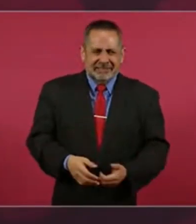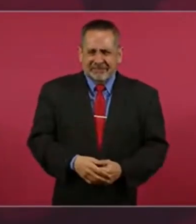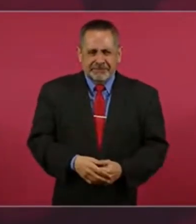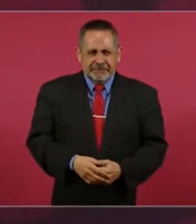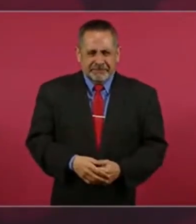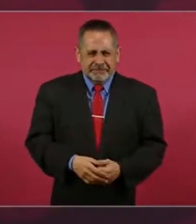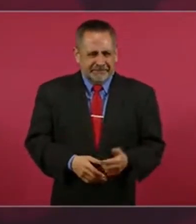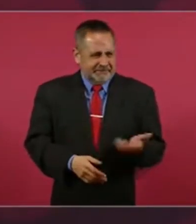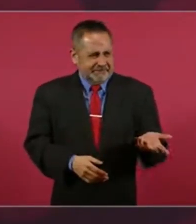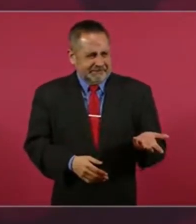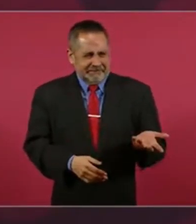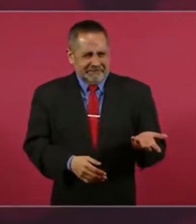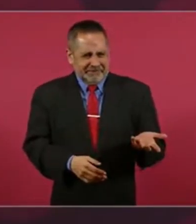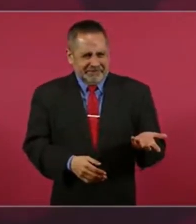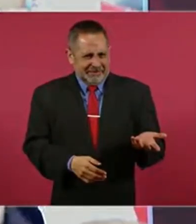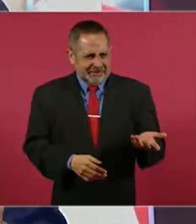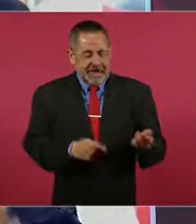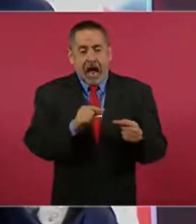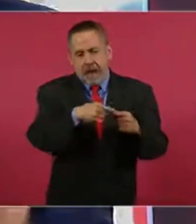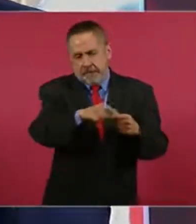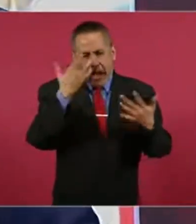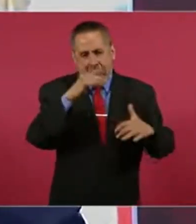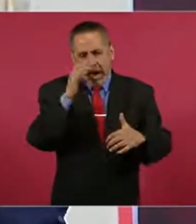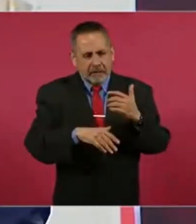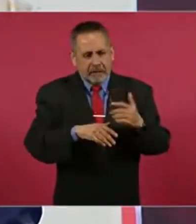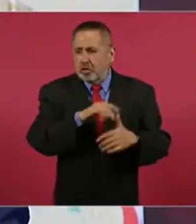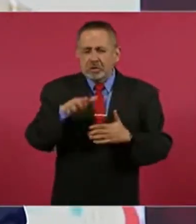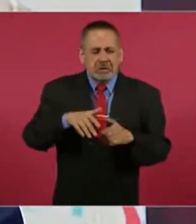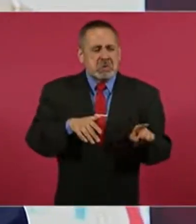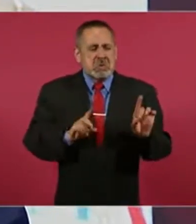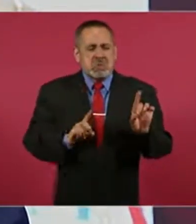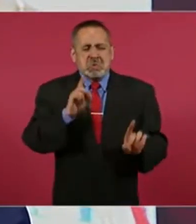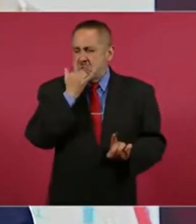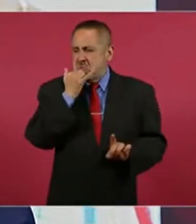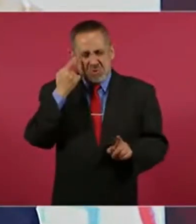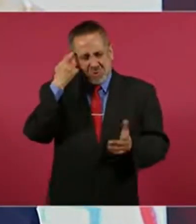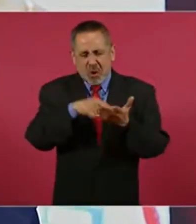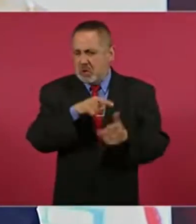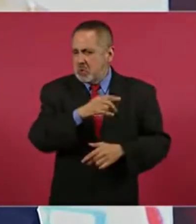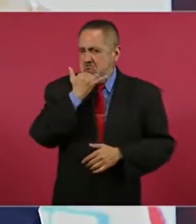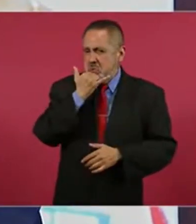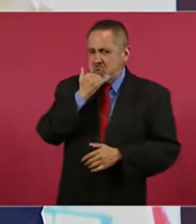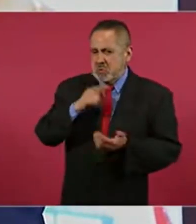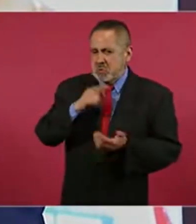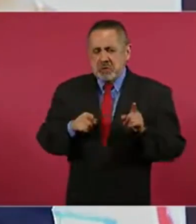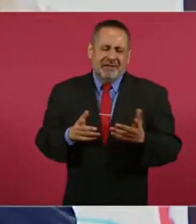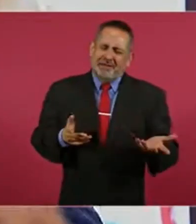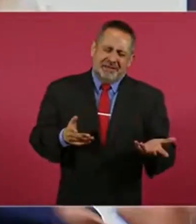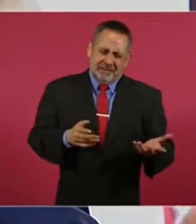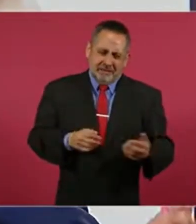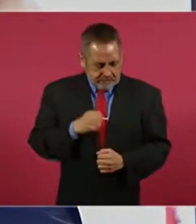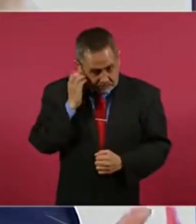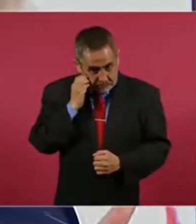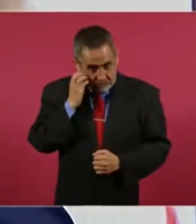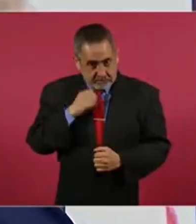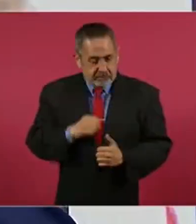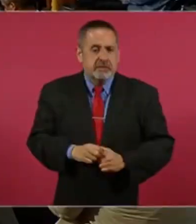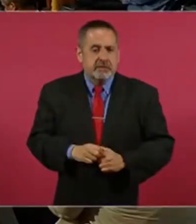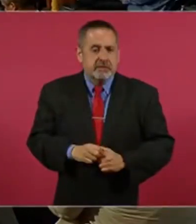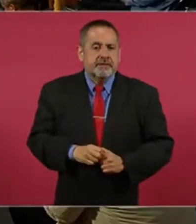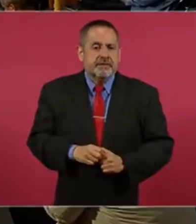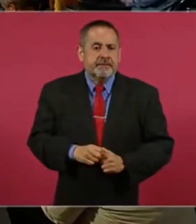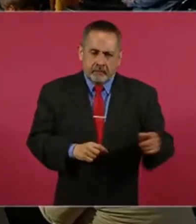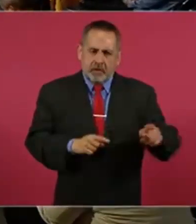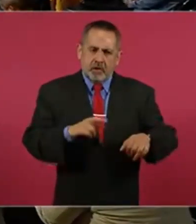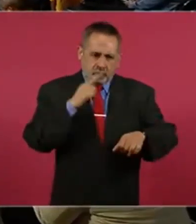que ponga en entredicho su credibilidad, no solo